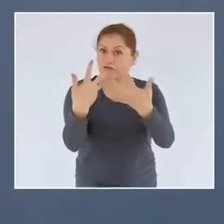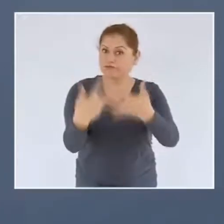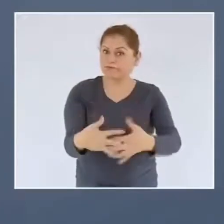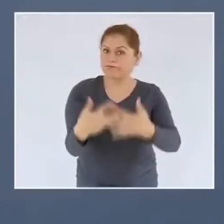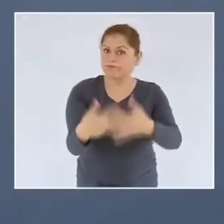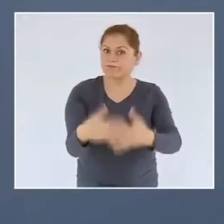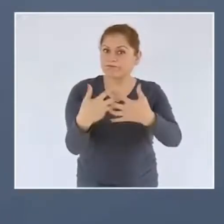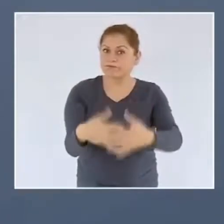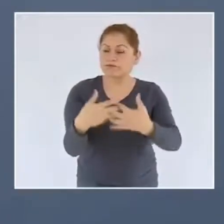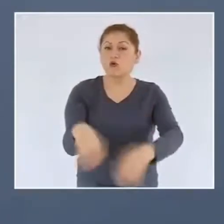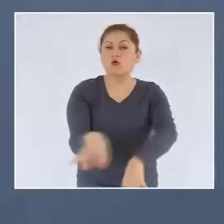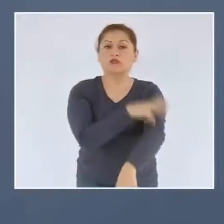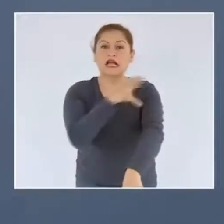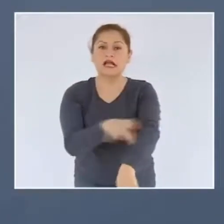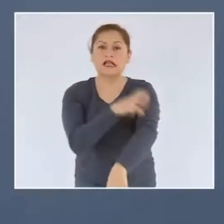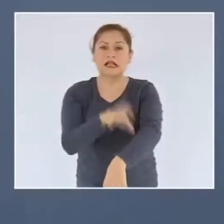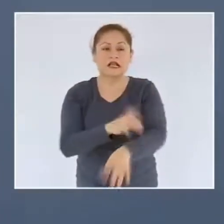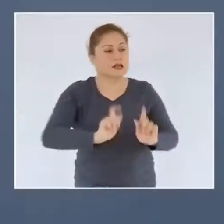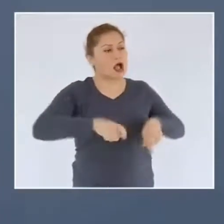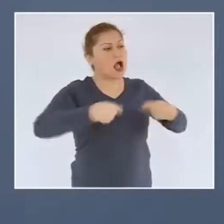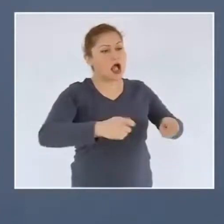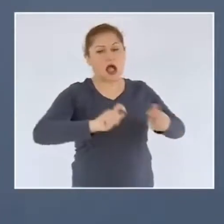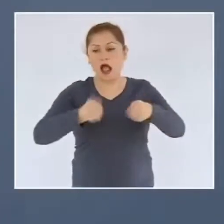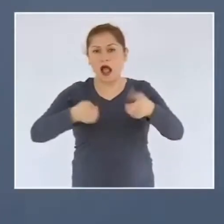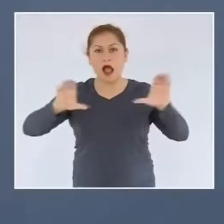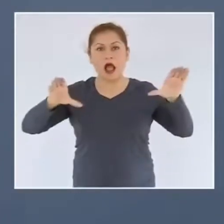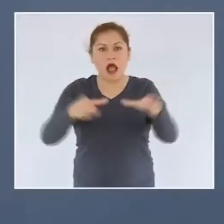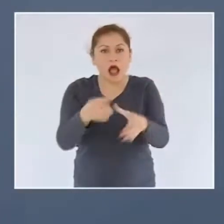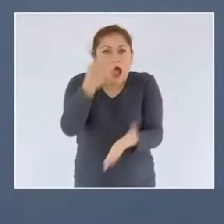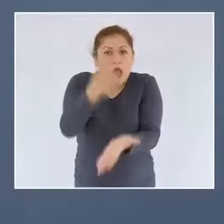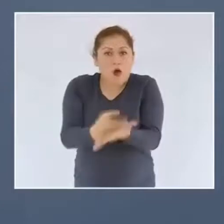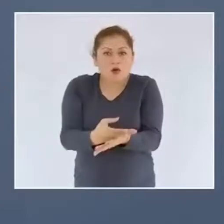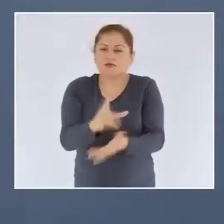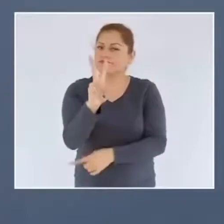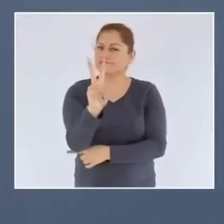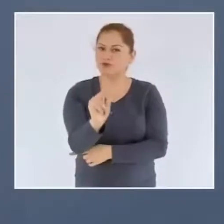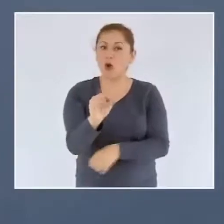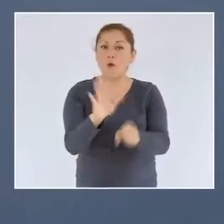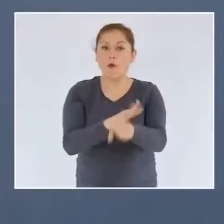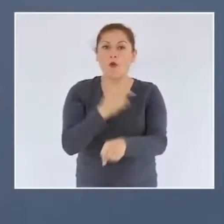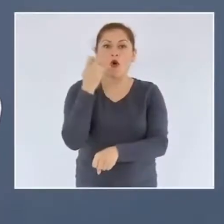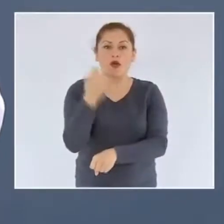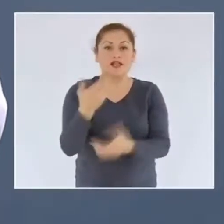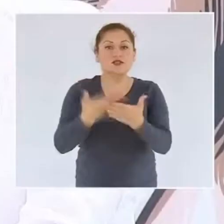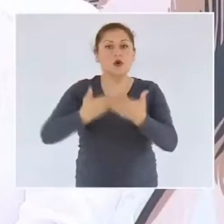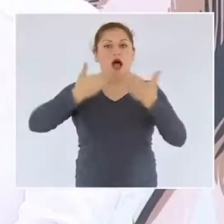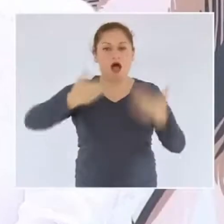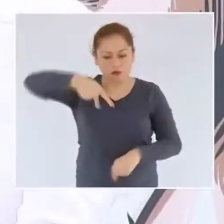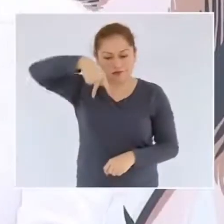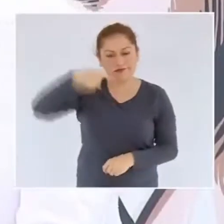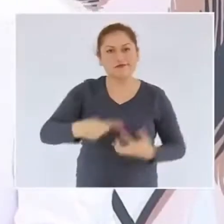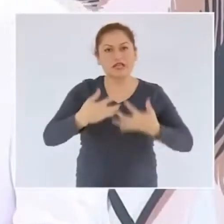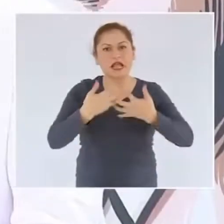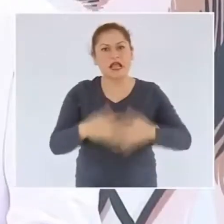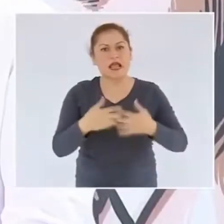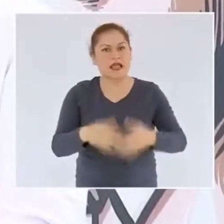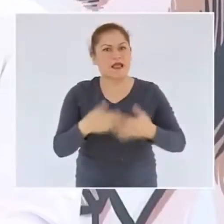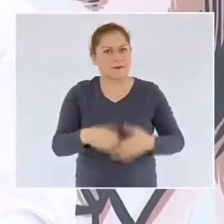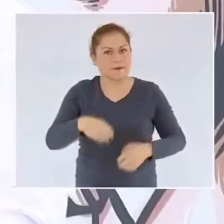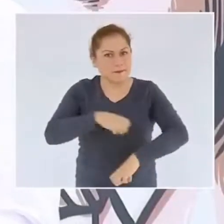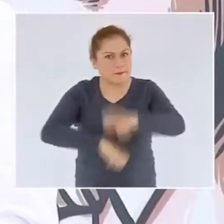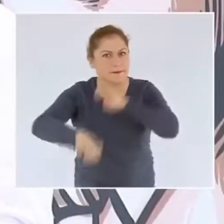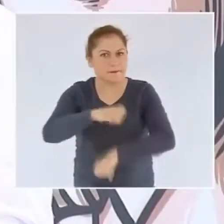se considerará monopolio. Por lo tanto, el hecho de que se privilegie a la empresa productiva del Estado no puede